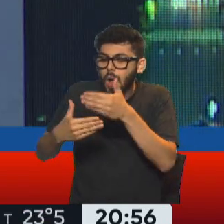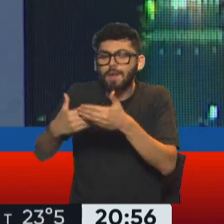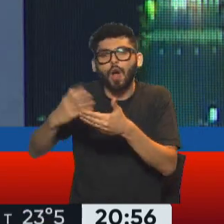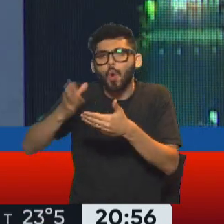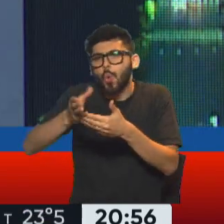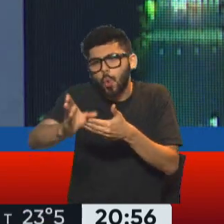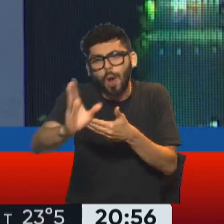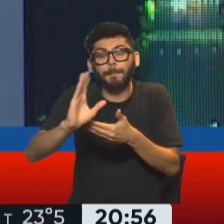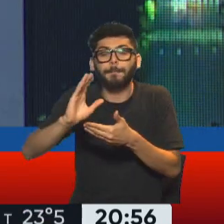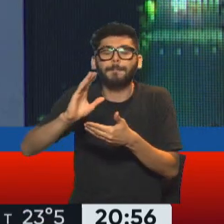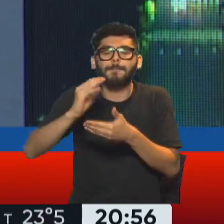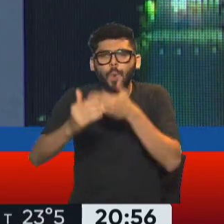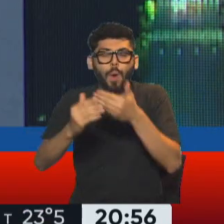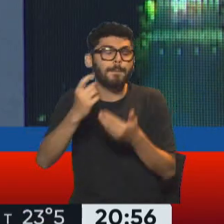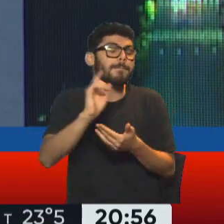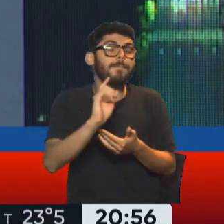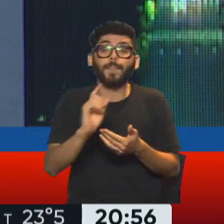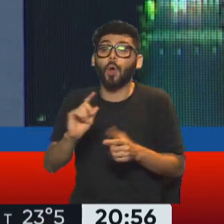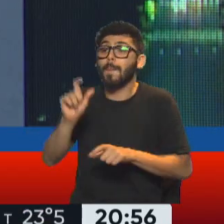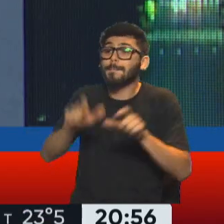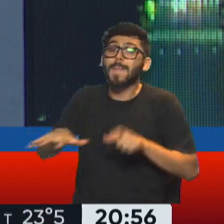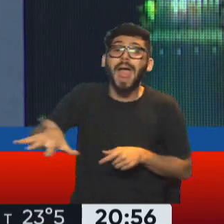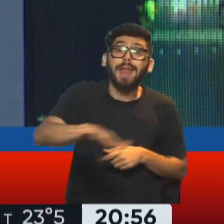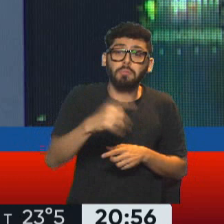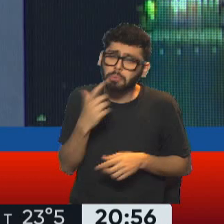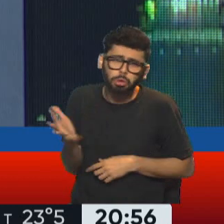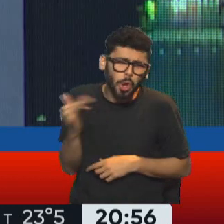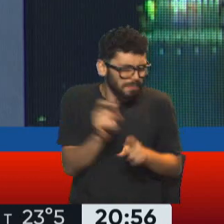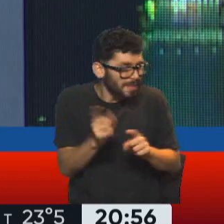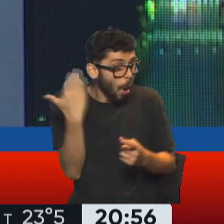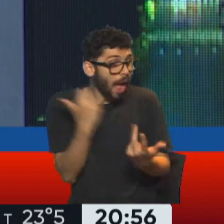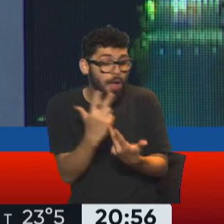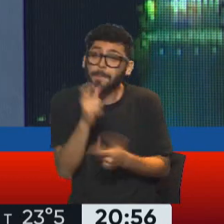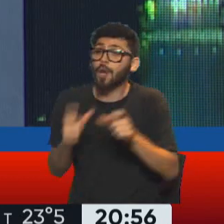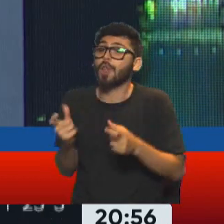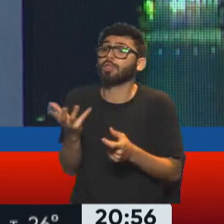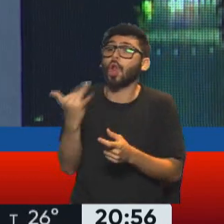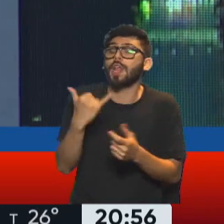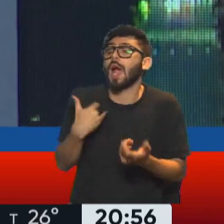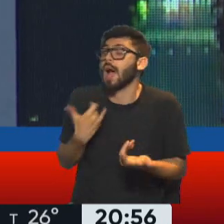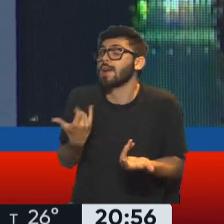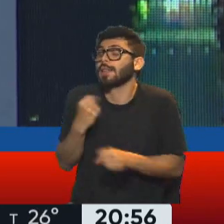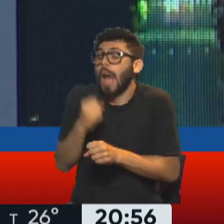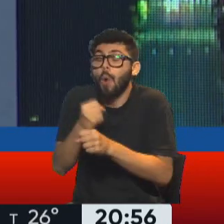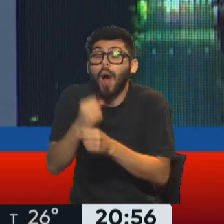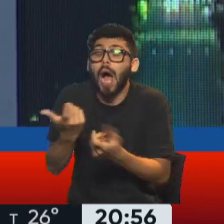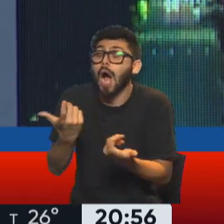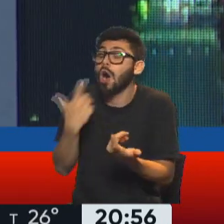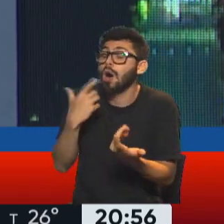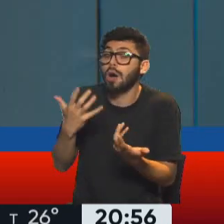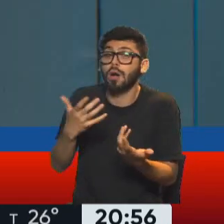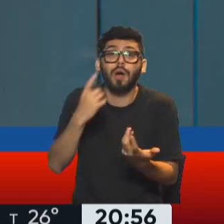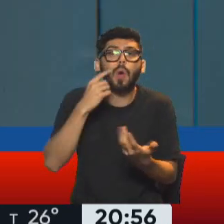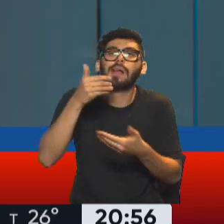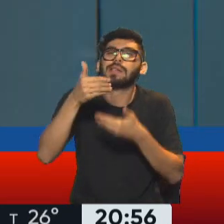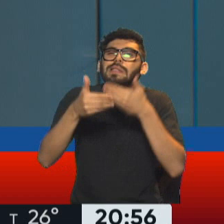vida cotidiana, que es lo que hablábamos ayer acá en el programa, para la gente que se levanta temprano, va a laburar o tiene un pibe con anginas, no le llegó todavía. No, estás